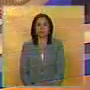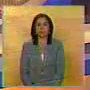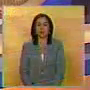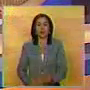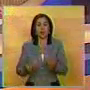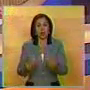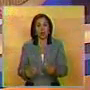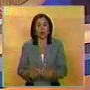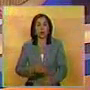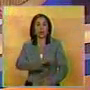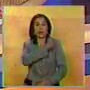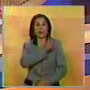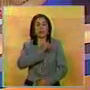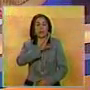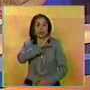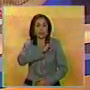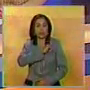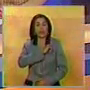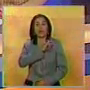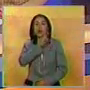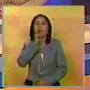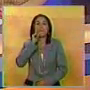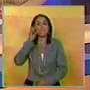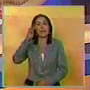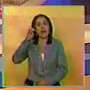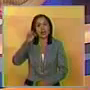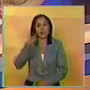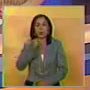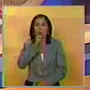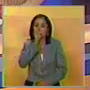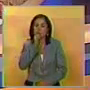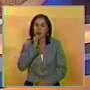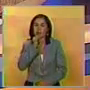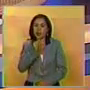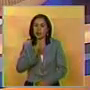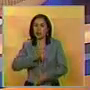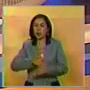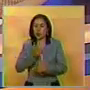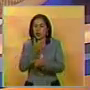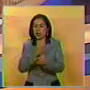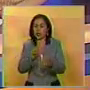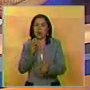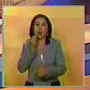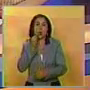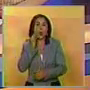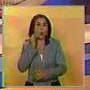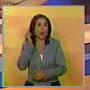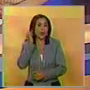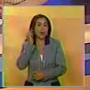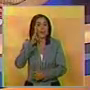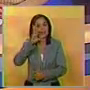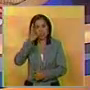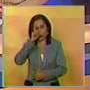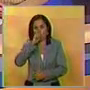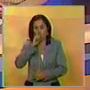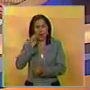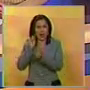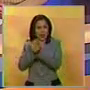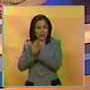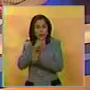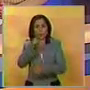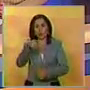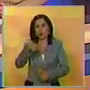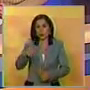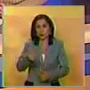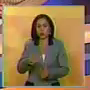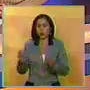Amigos, en este momento el director del CICPC, el comisario Marcos Chávez, está ofreciendo una rueda de prensa a raíz de la liberación de una joven de 25 años que había sido secuestrada en el estado